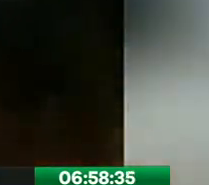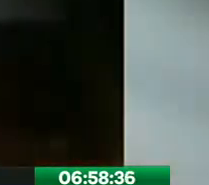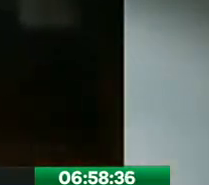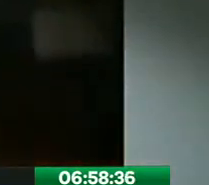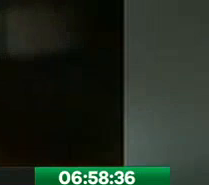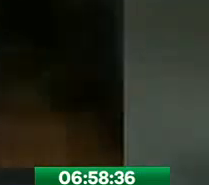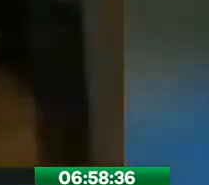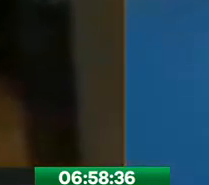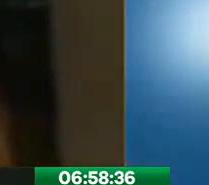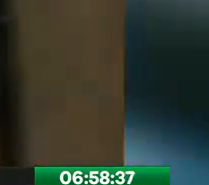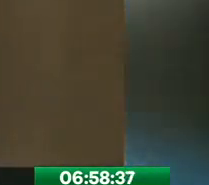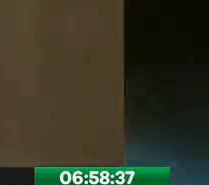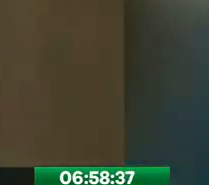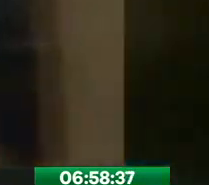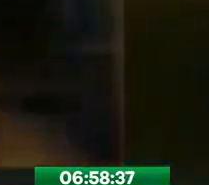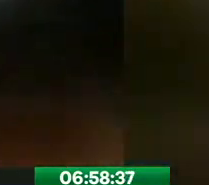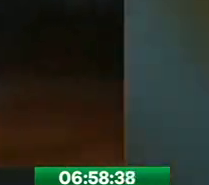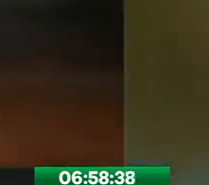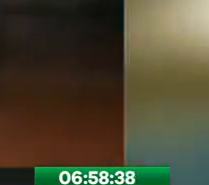Hasta ahí es peor.